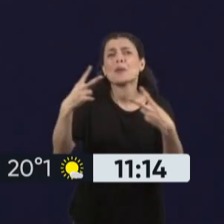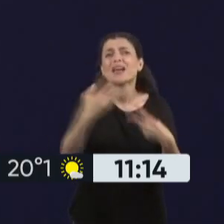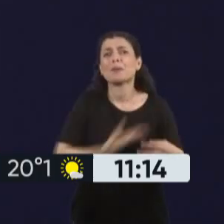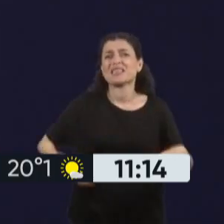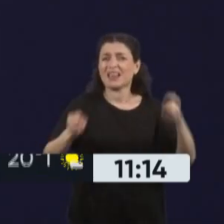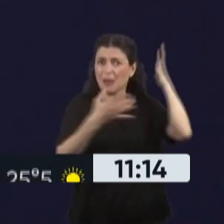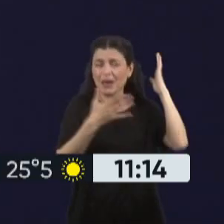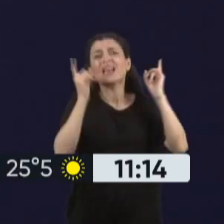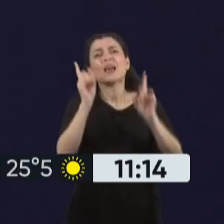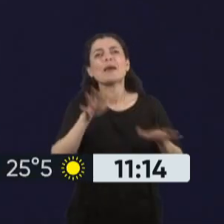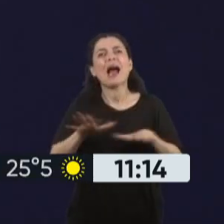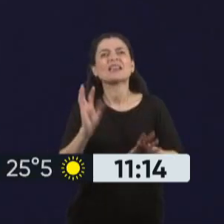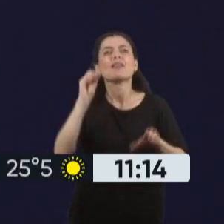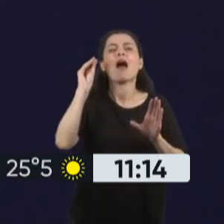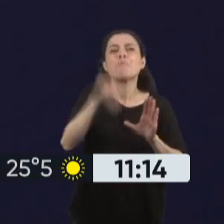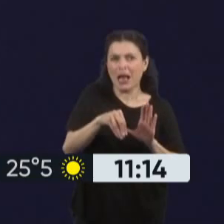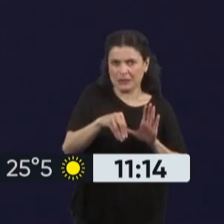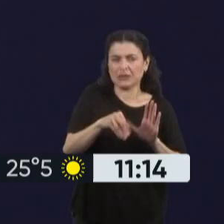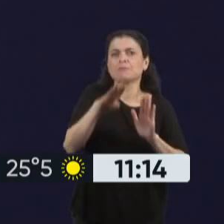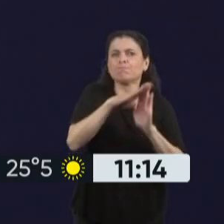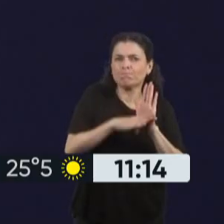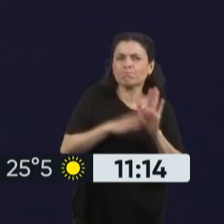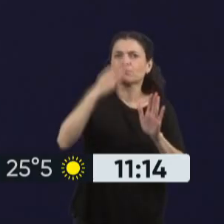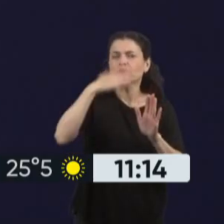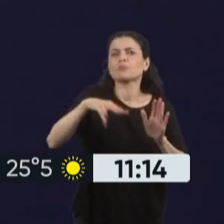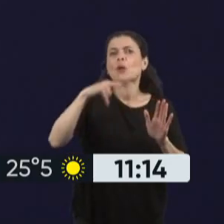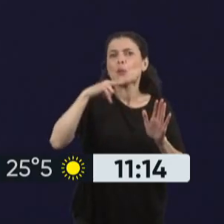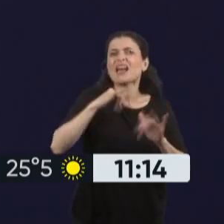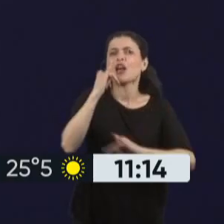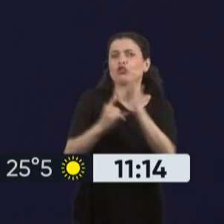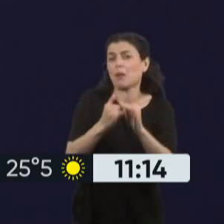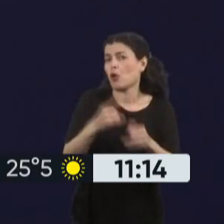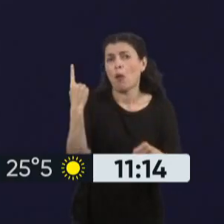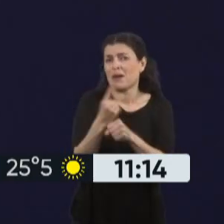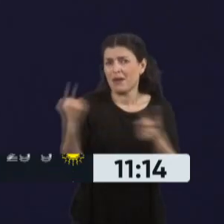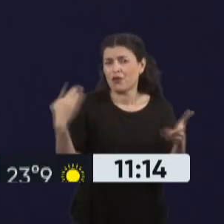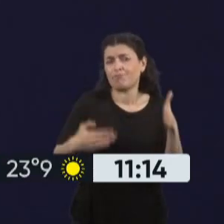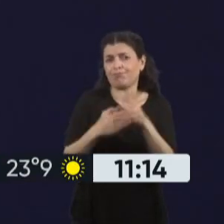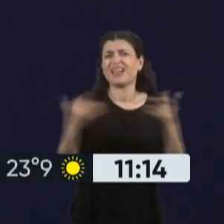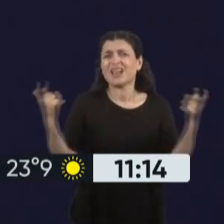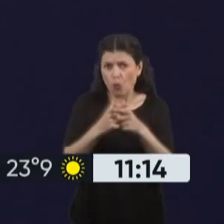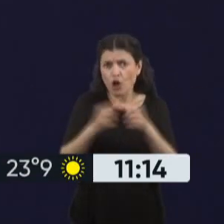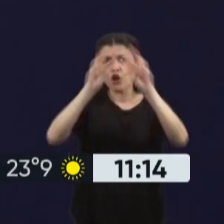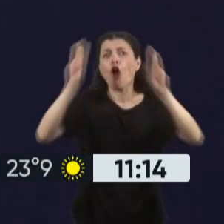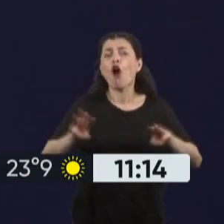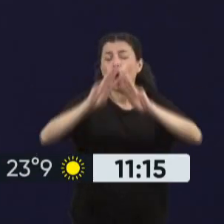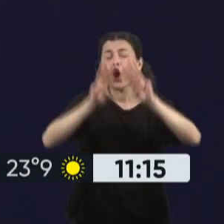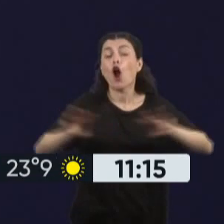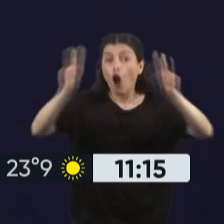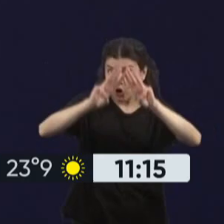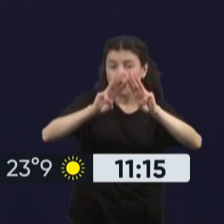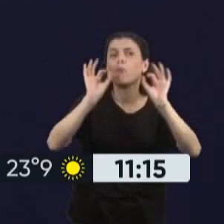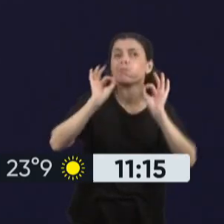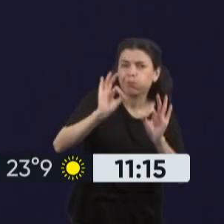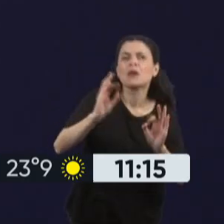alguna actividad adicional más allá del evento principal, que es el de la ONU. Así que el viernes voy a dar algún detalle.